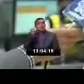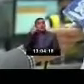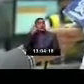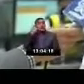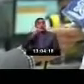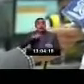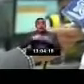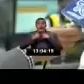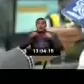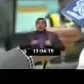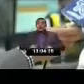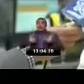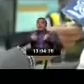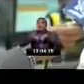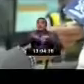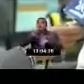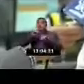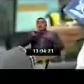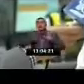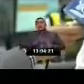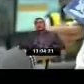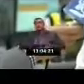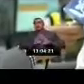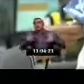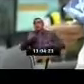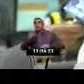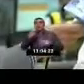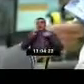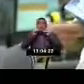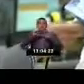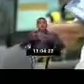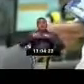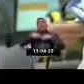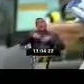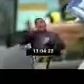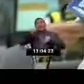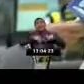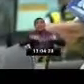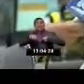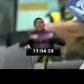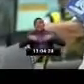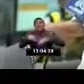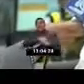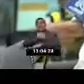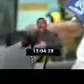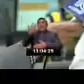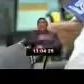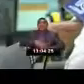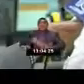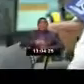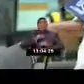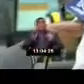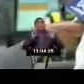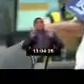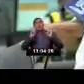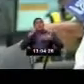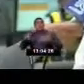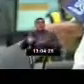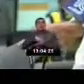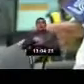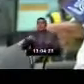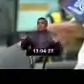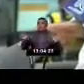crisis continúa y no nos tenemos que relajar. No pensemos que el 13 de septiembre podemos ir a hacer fiestas, podemos salir